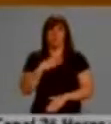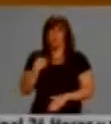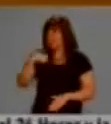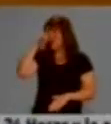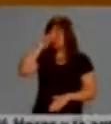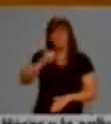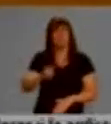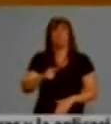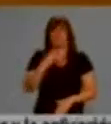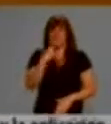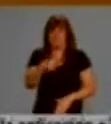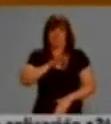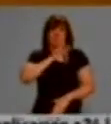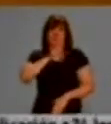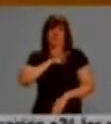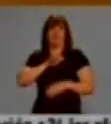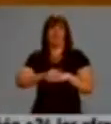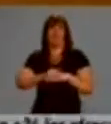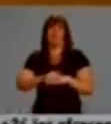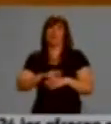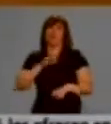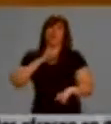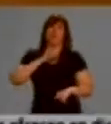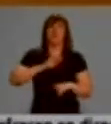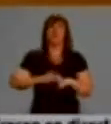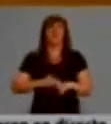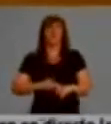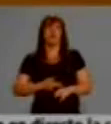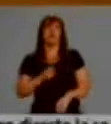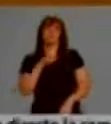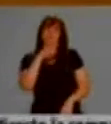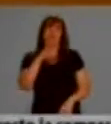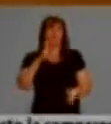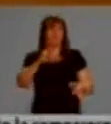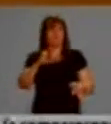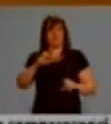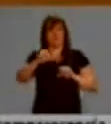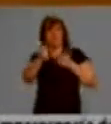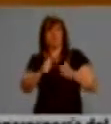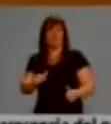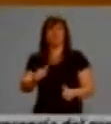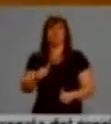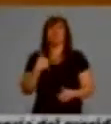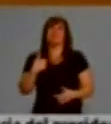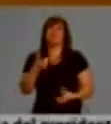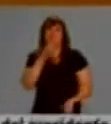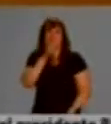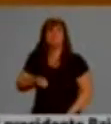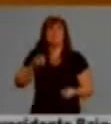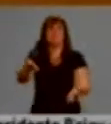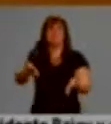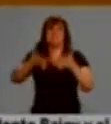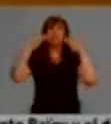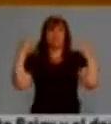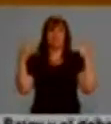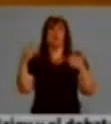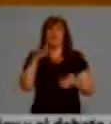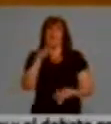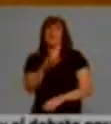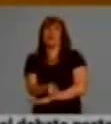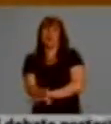que el señor Pérez Rubalcaba llama ataques de sinceridad del señor Bárcenas, que sí son ataques, pero no conocen la